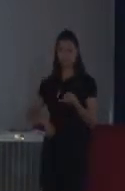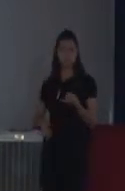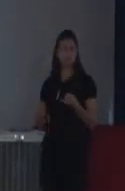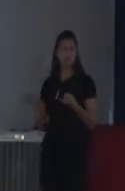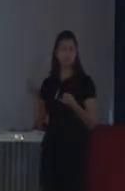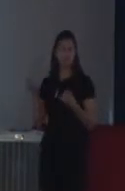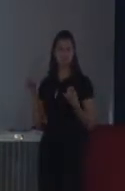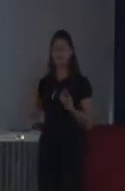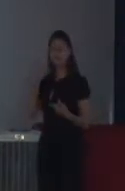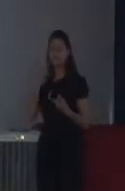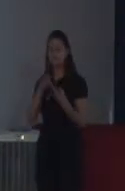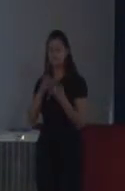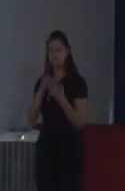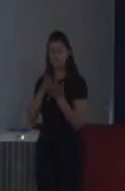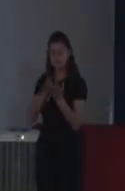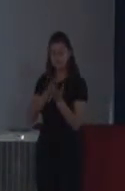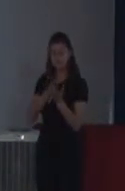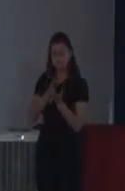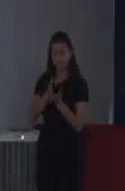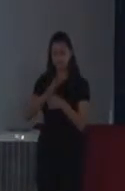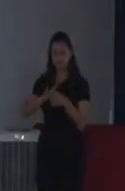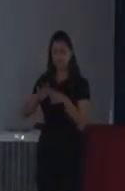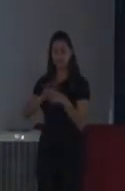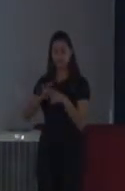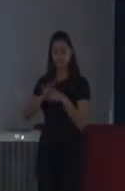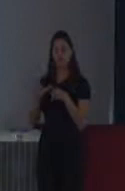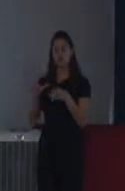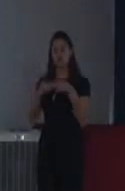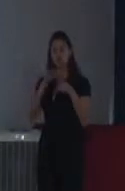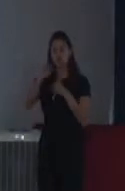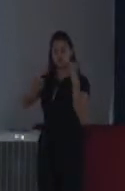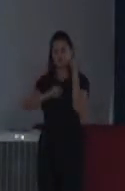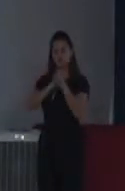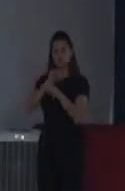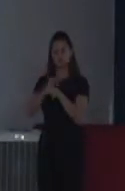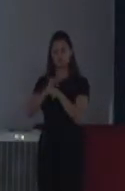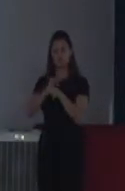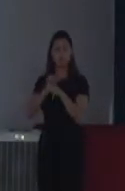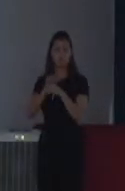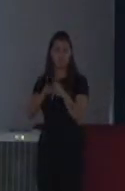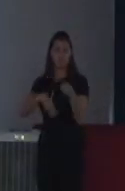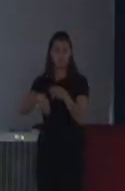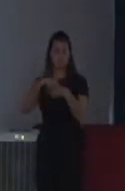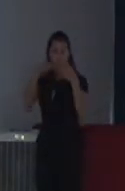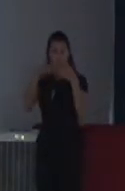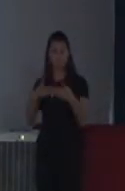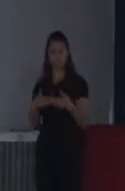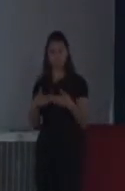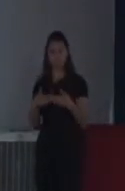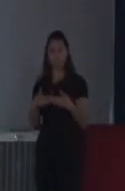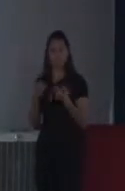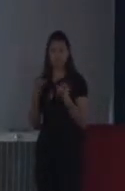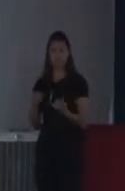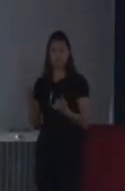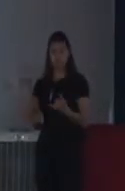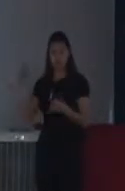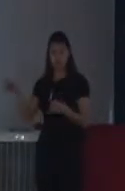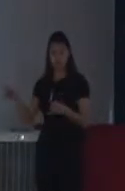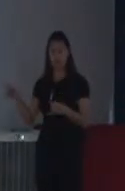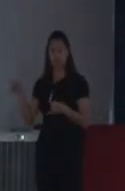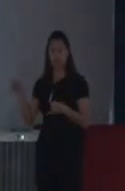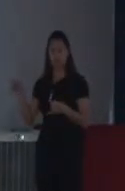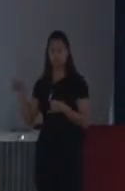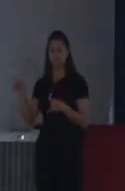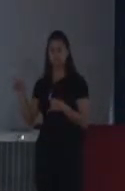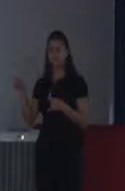el seguimiento de la aplicación de la Convención Internacional de los Derechos de la Población con Discapacidad. Ahora, digamos, es ratificado como uno de los